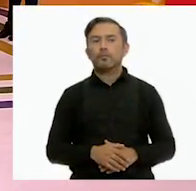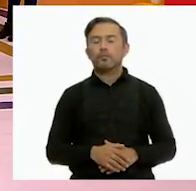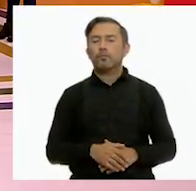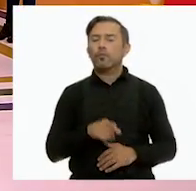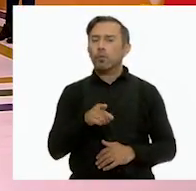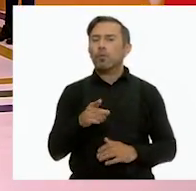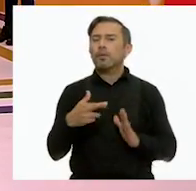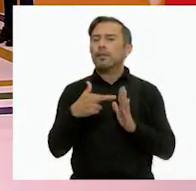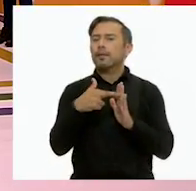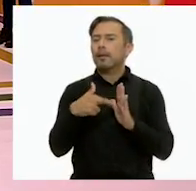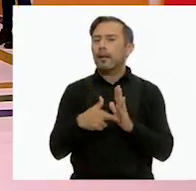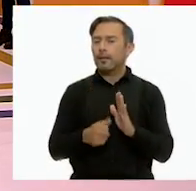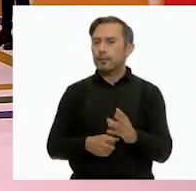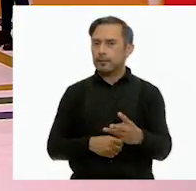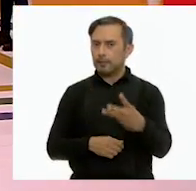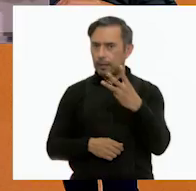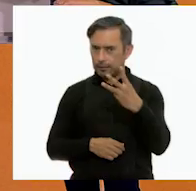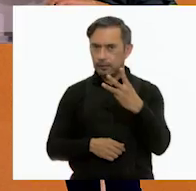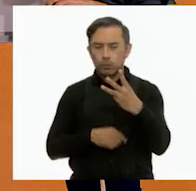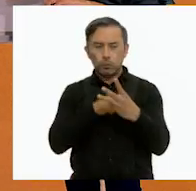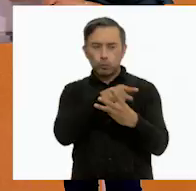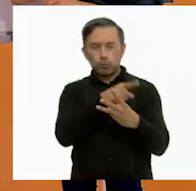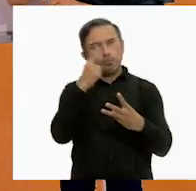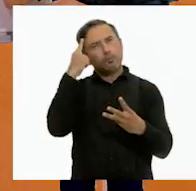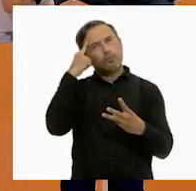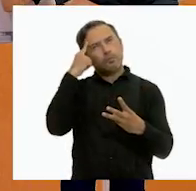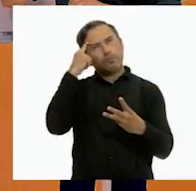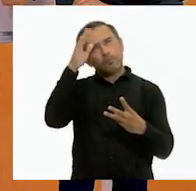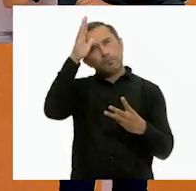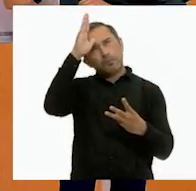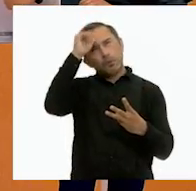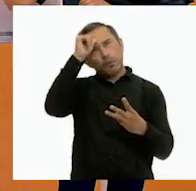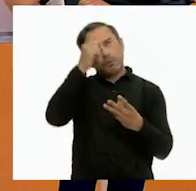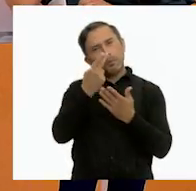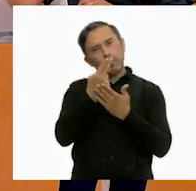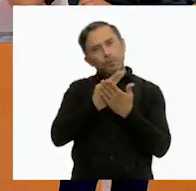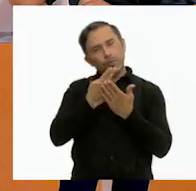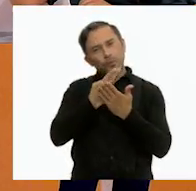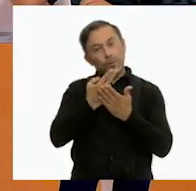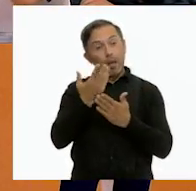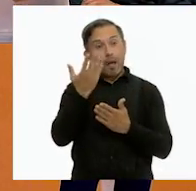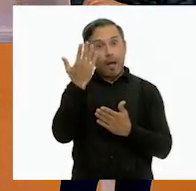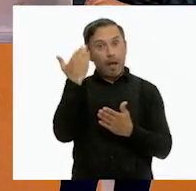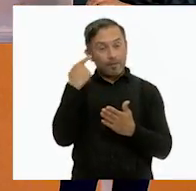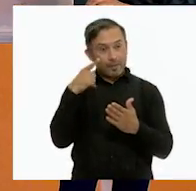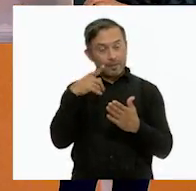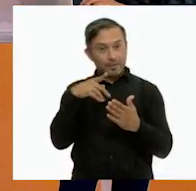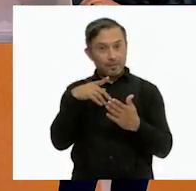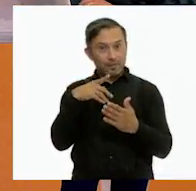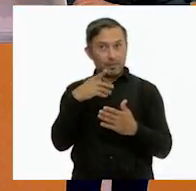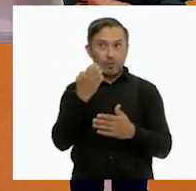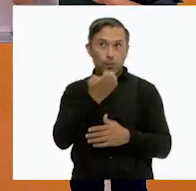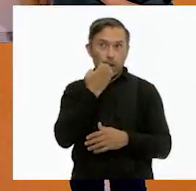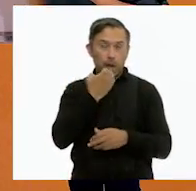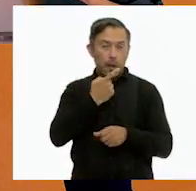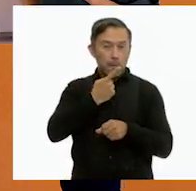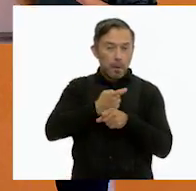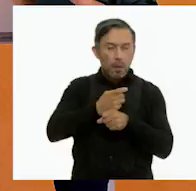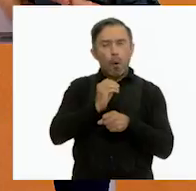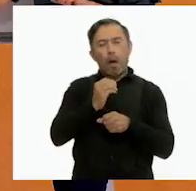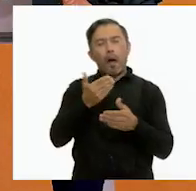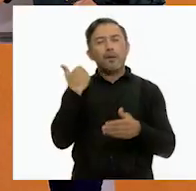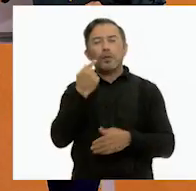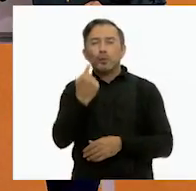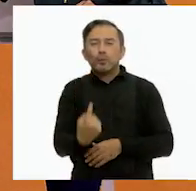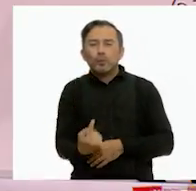reglas que recuerdes que tenías en tu salón de clases cuando ibas en primaria o en el preescolar. Las que tú